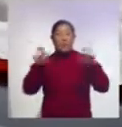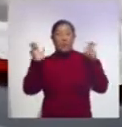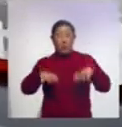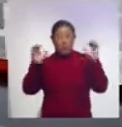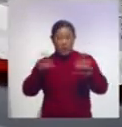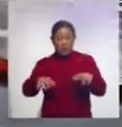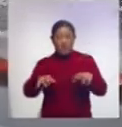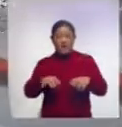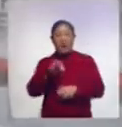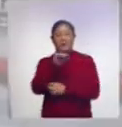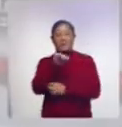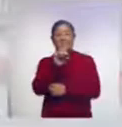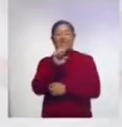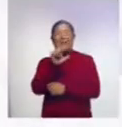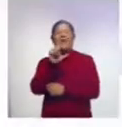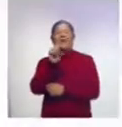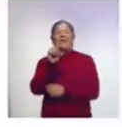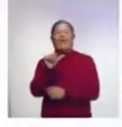Imelda.